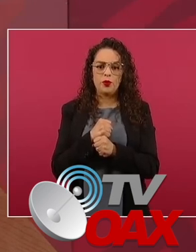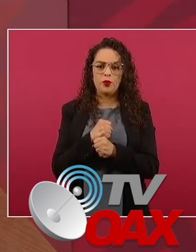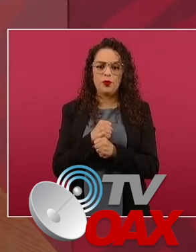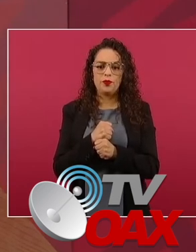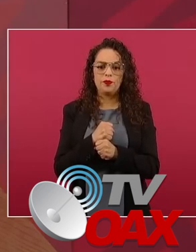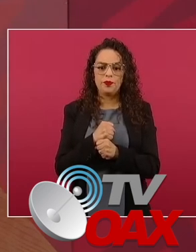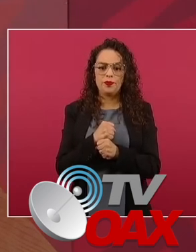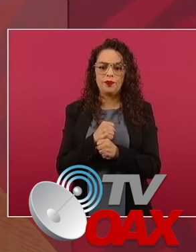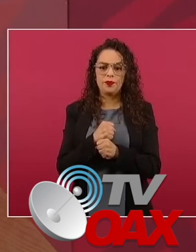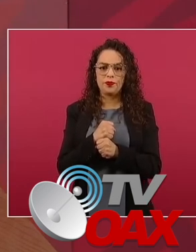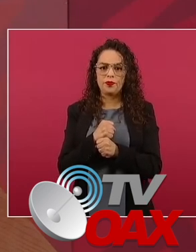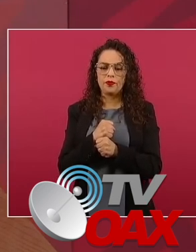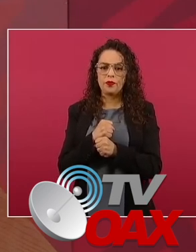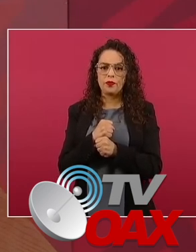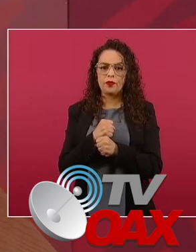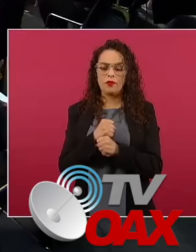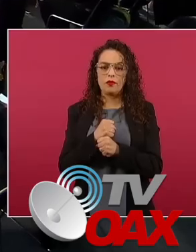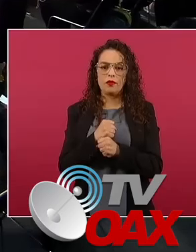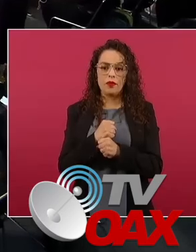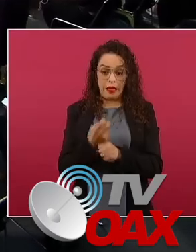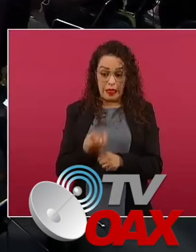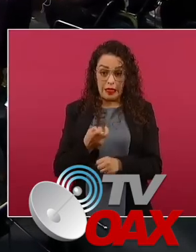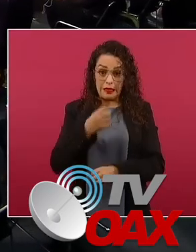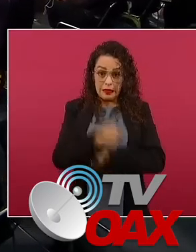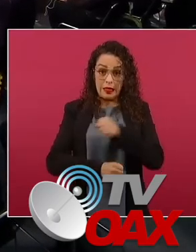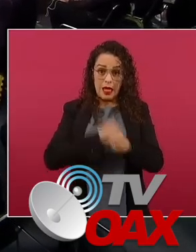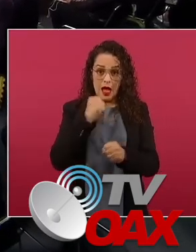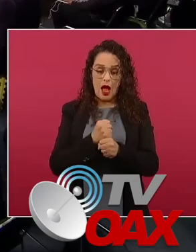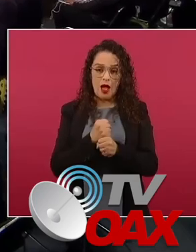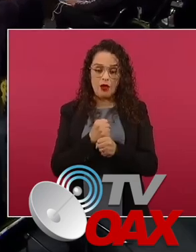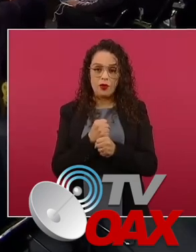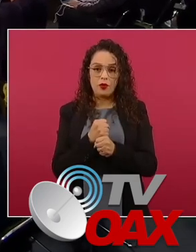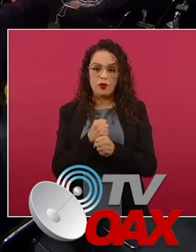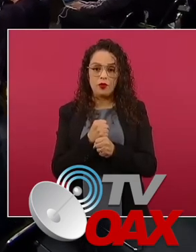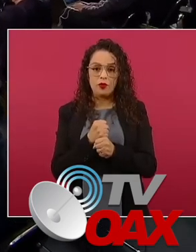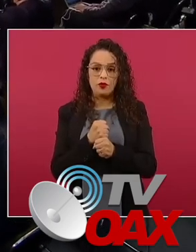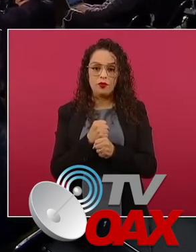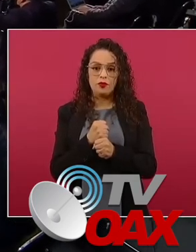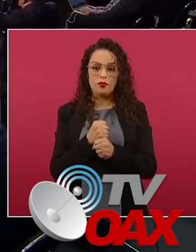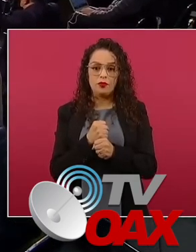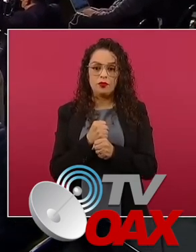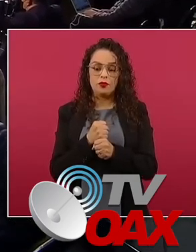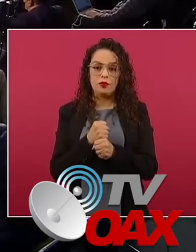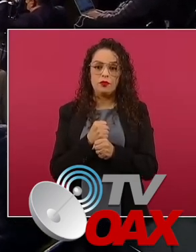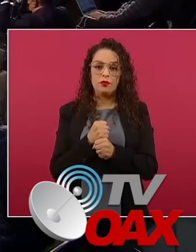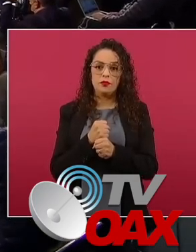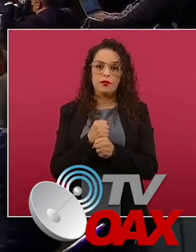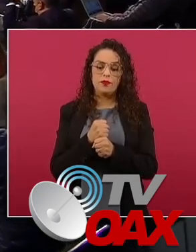se obtiene lo que se destinó para comprarla,